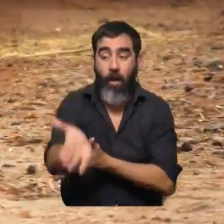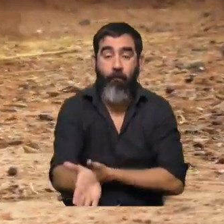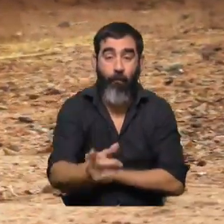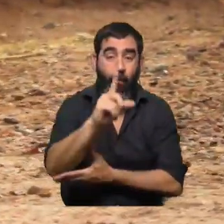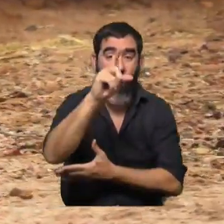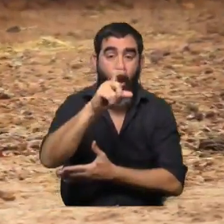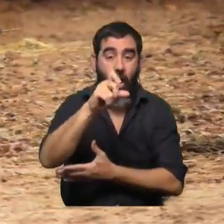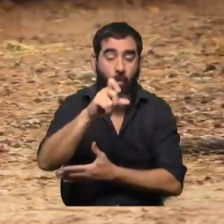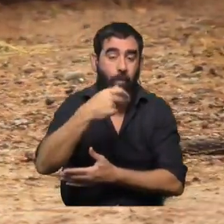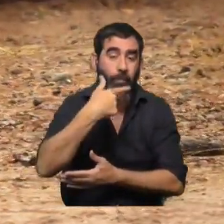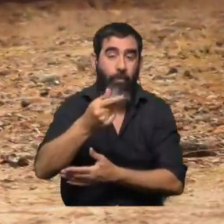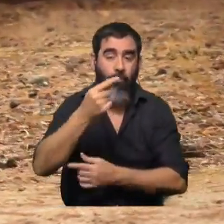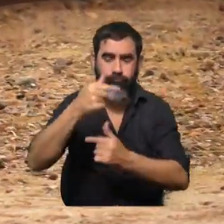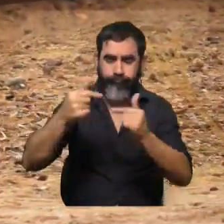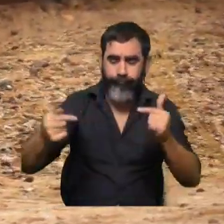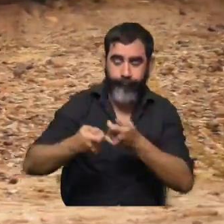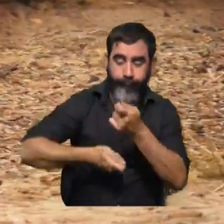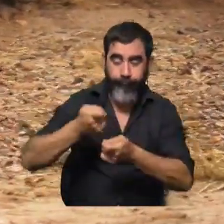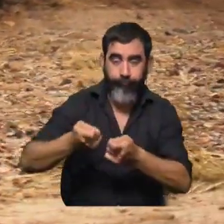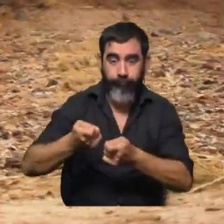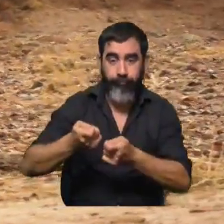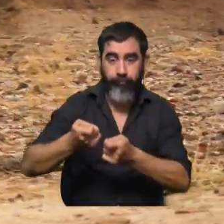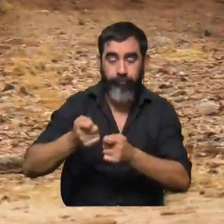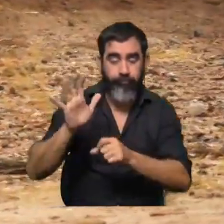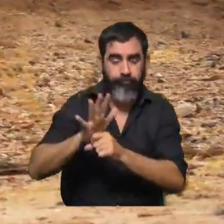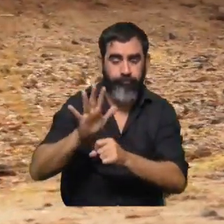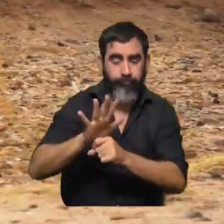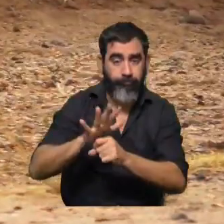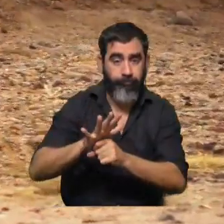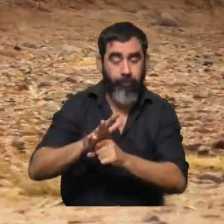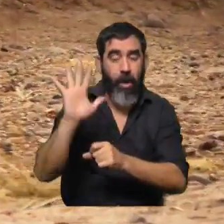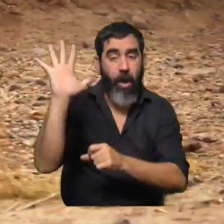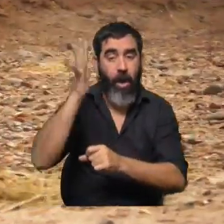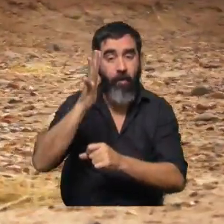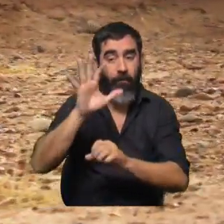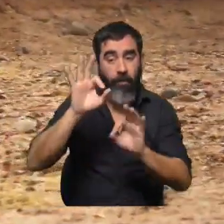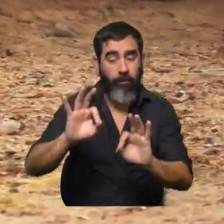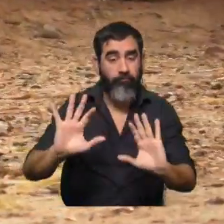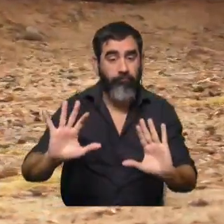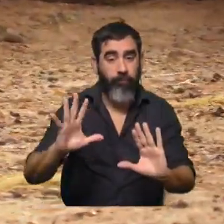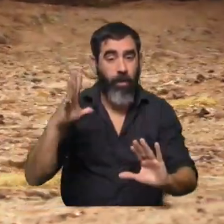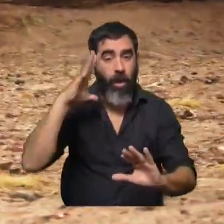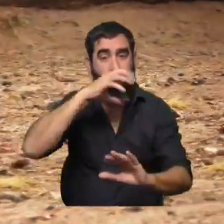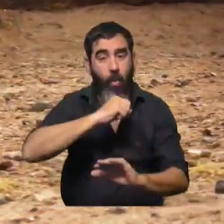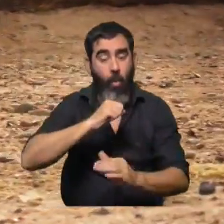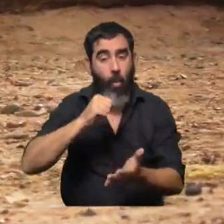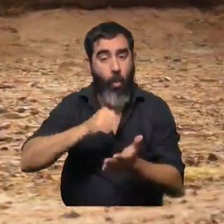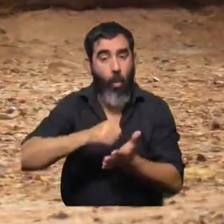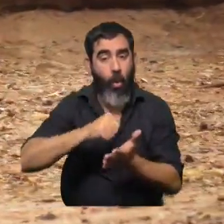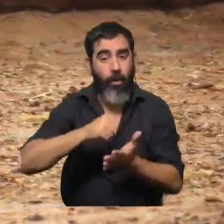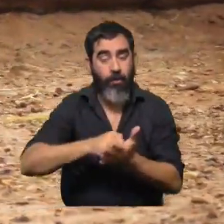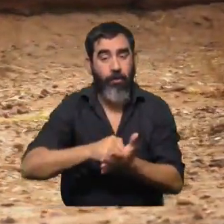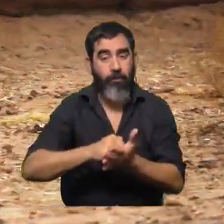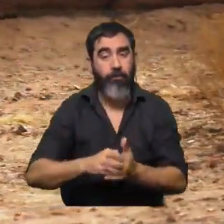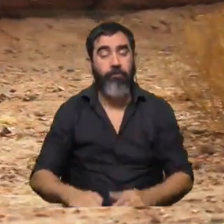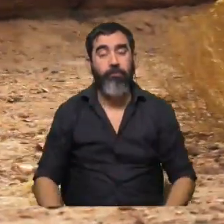con muchos minerales, ese mineral va impregnando los tejidos y quedan el tronco,